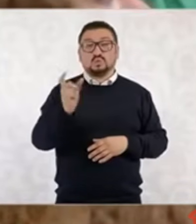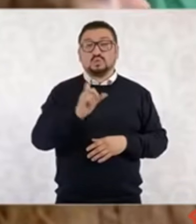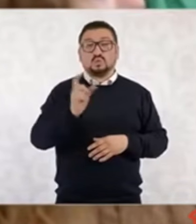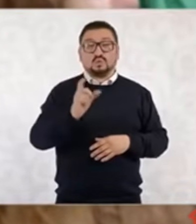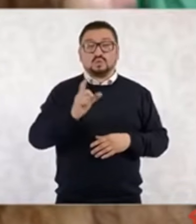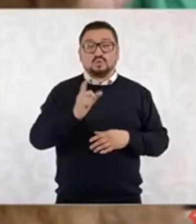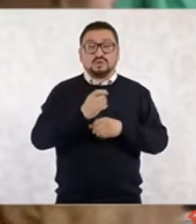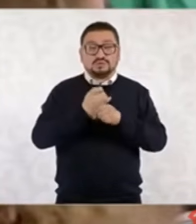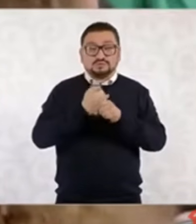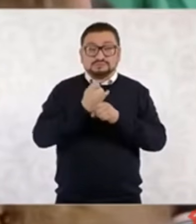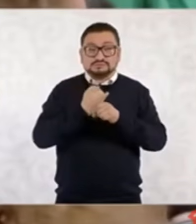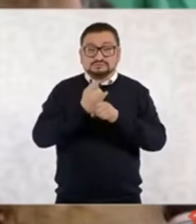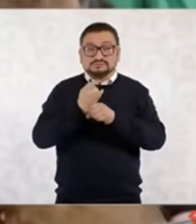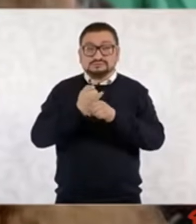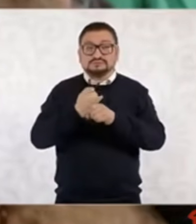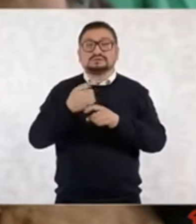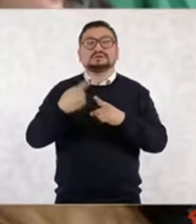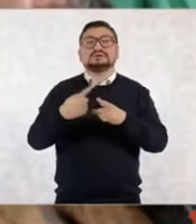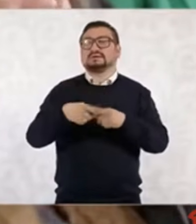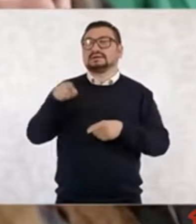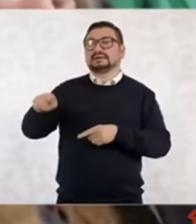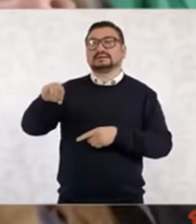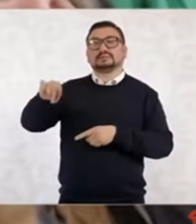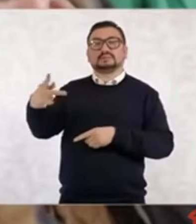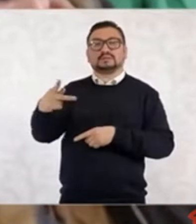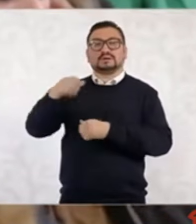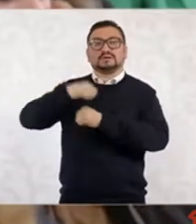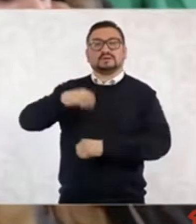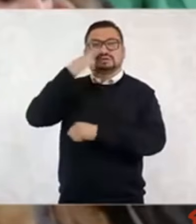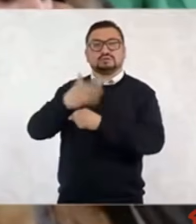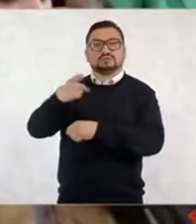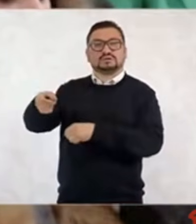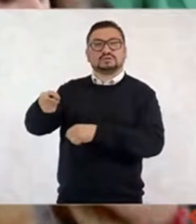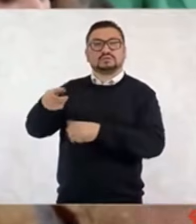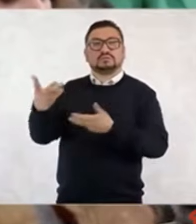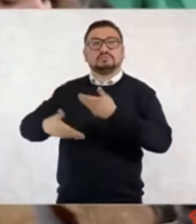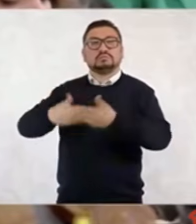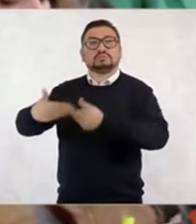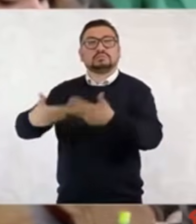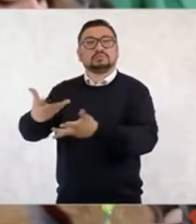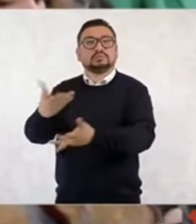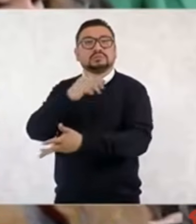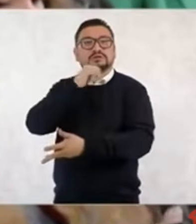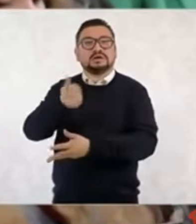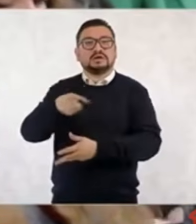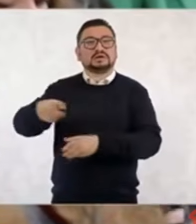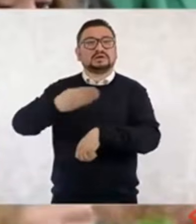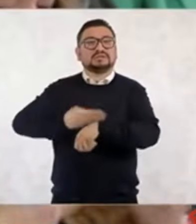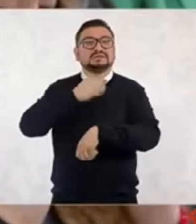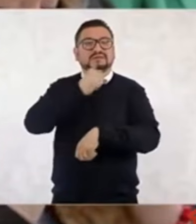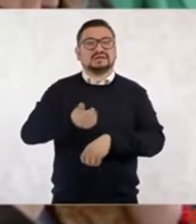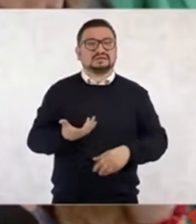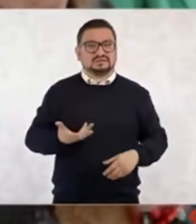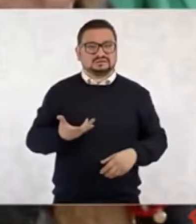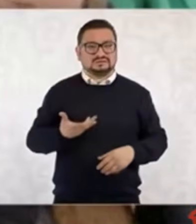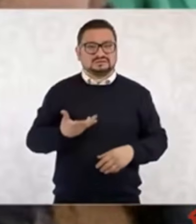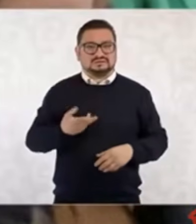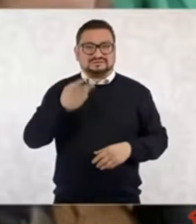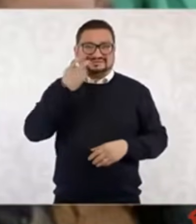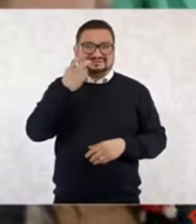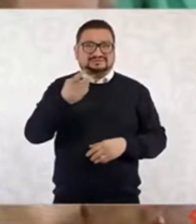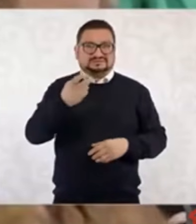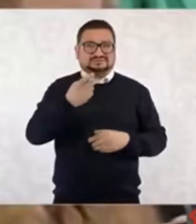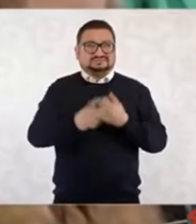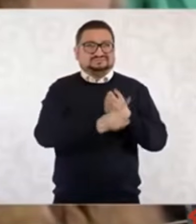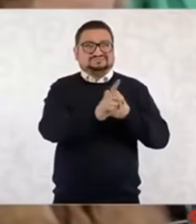las investigaciones que realiza el Ministerio Público pues terminan en nada, en impunidad absoluta. Eso le afecta pues